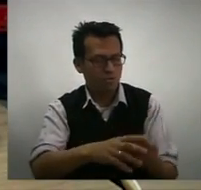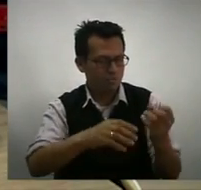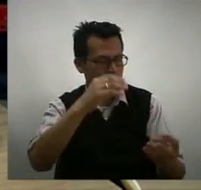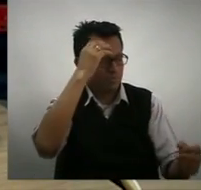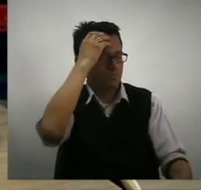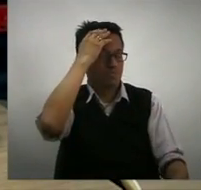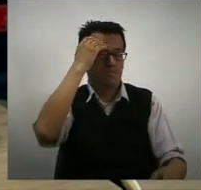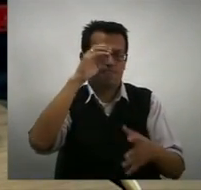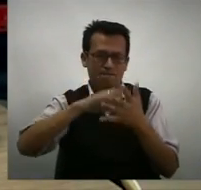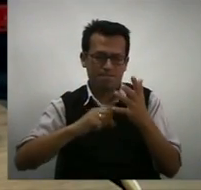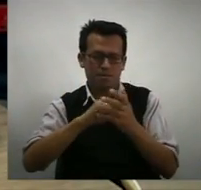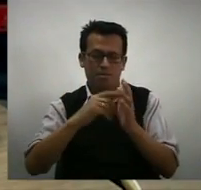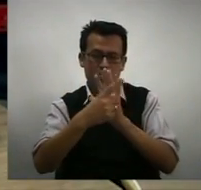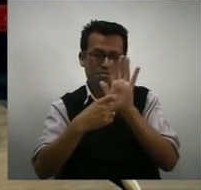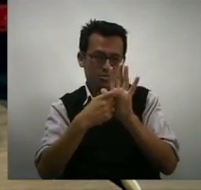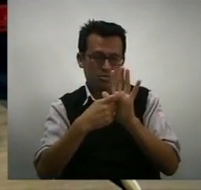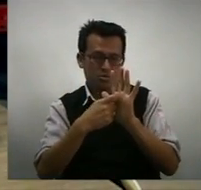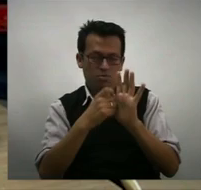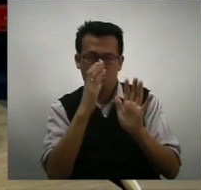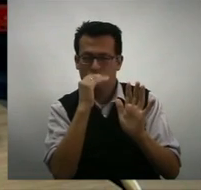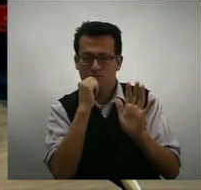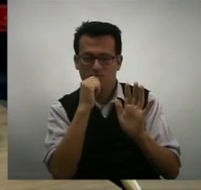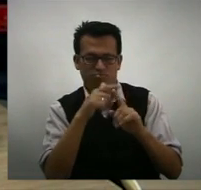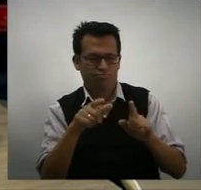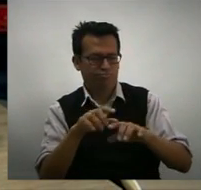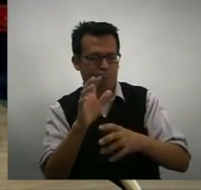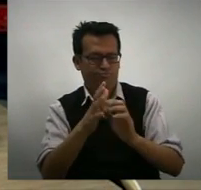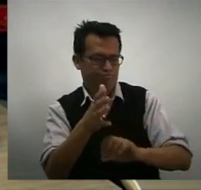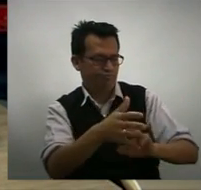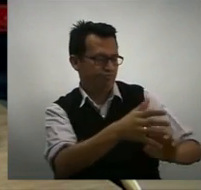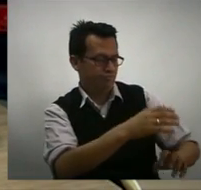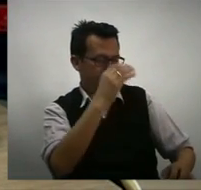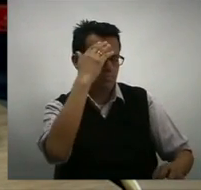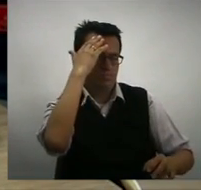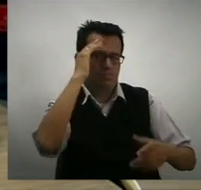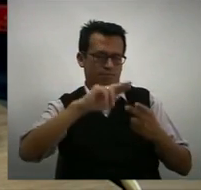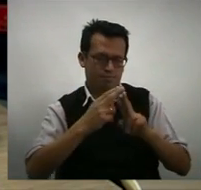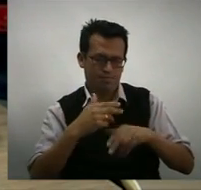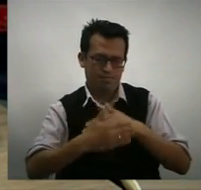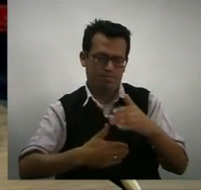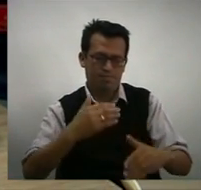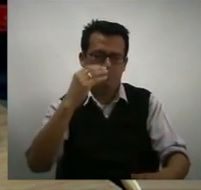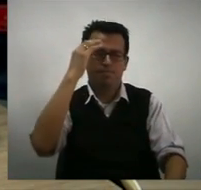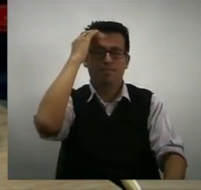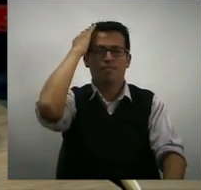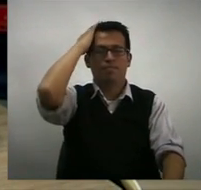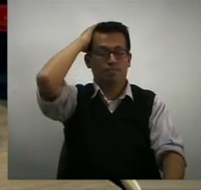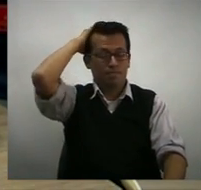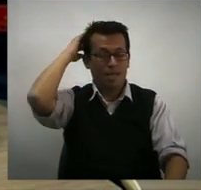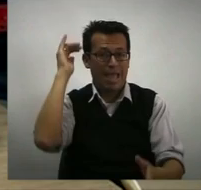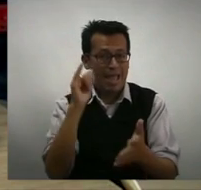Es carencia de signos. El arma deja de ser representación de guerra para devenir representación de paz, monumento al